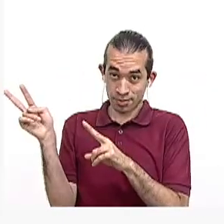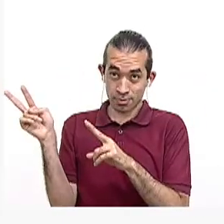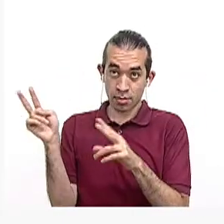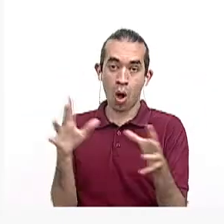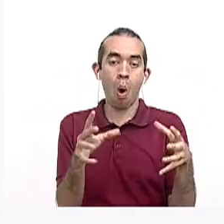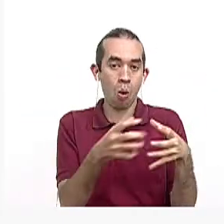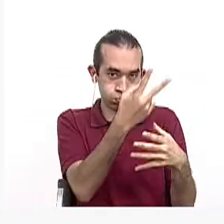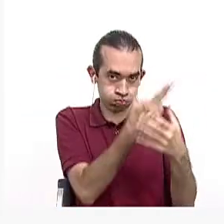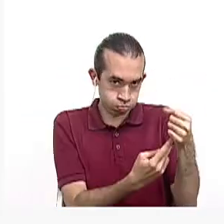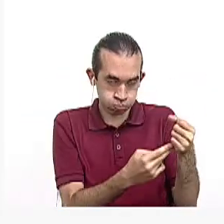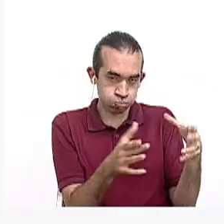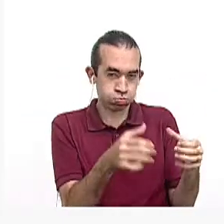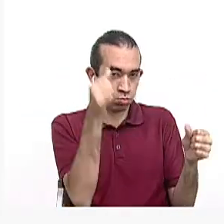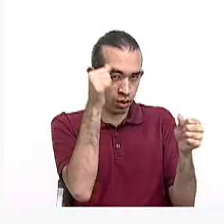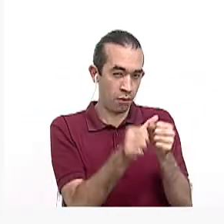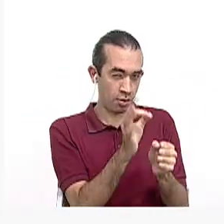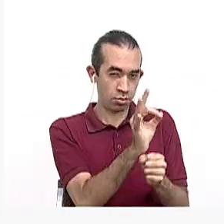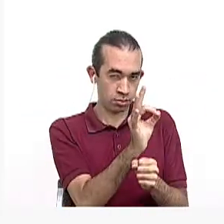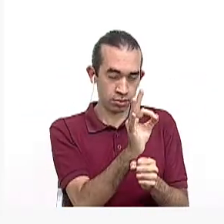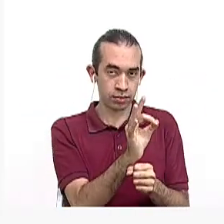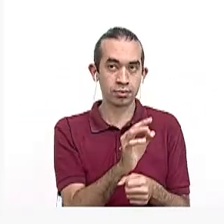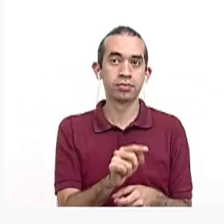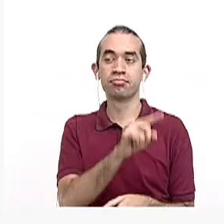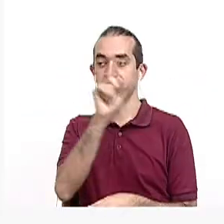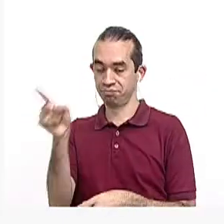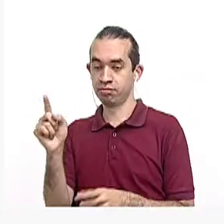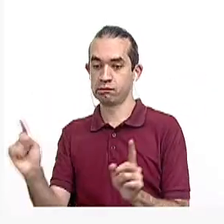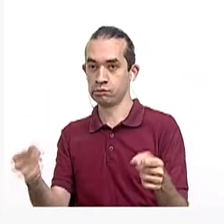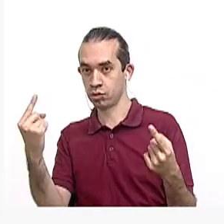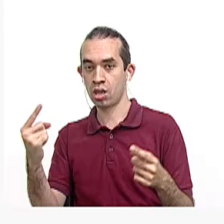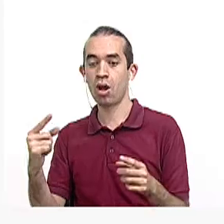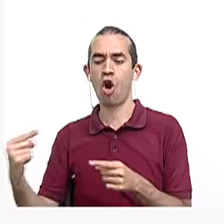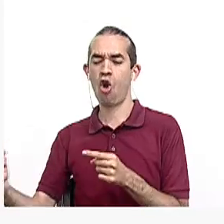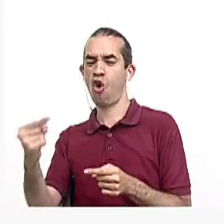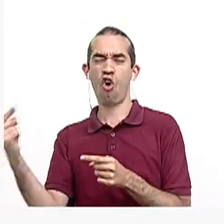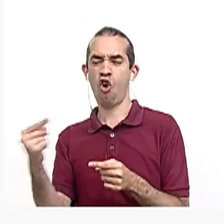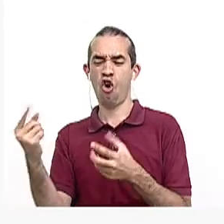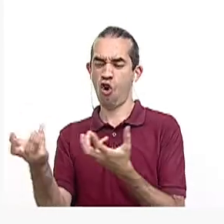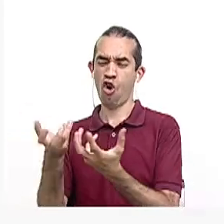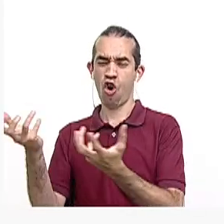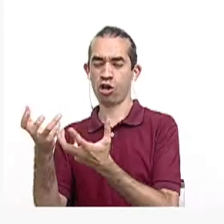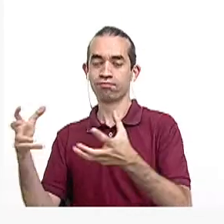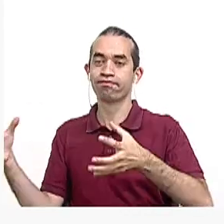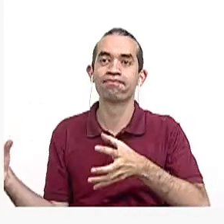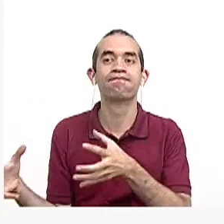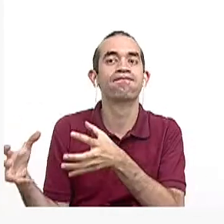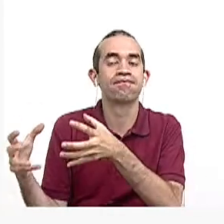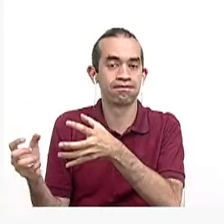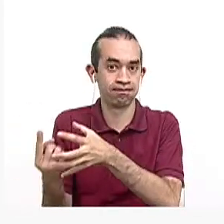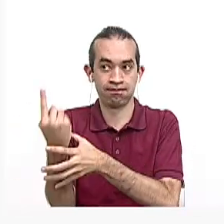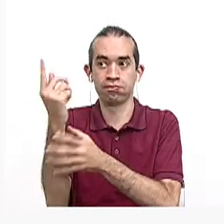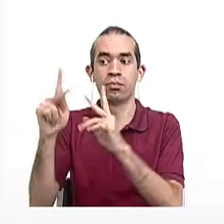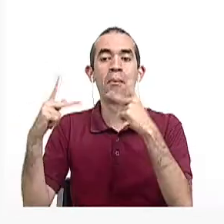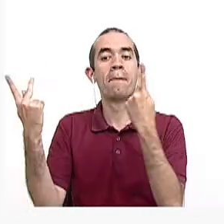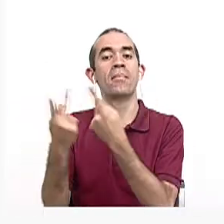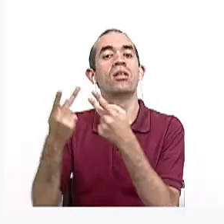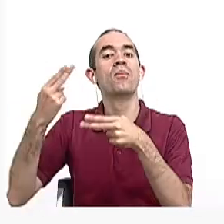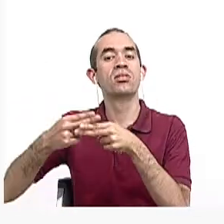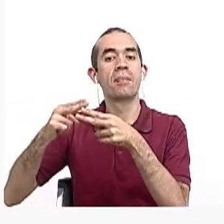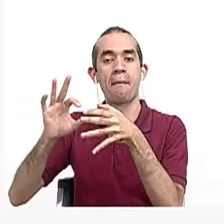juntitos, ¿sí? Lo recuerdan muy bien. Y por otro lado, las fuerzas opositoras se unieron alrededor de un partido